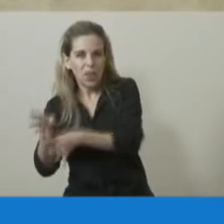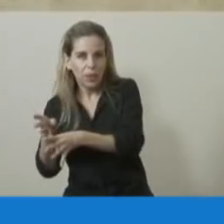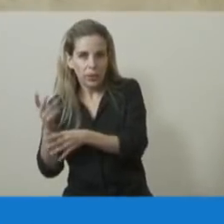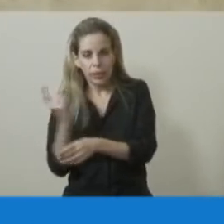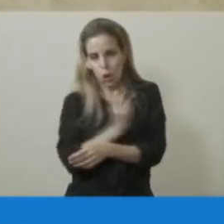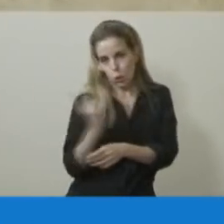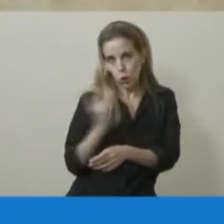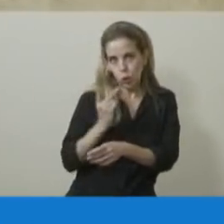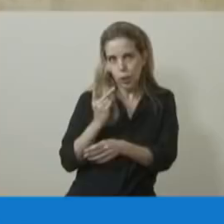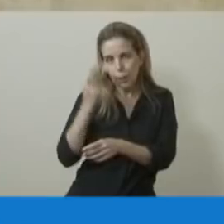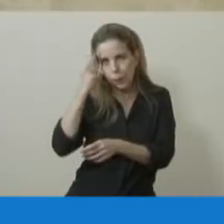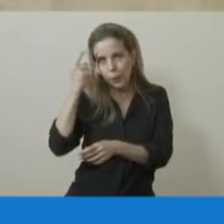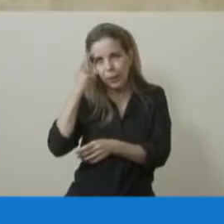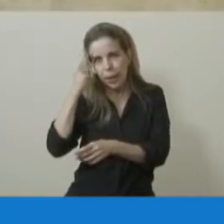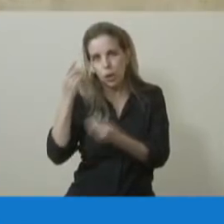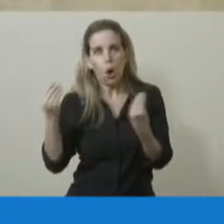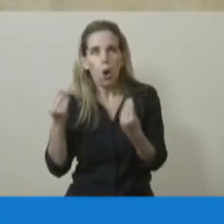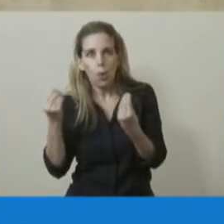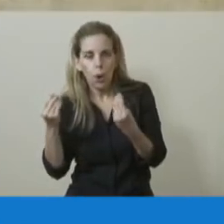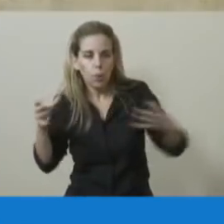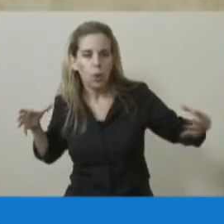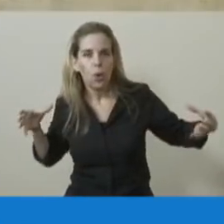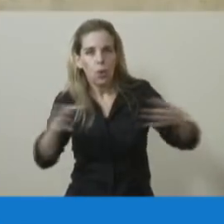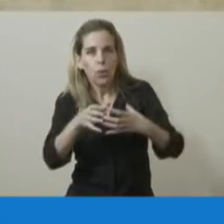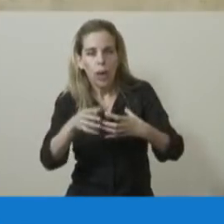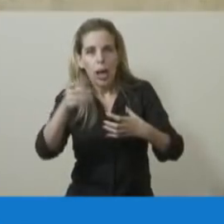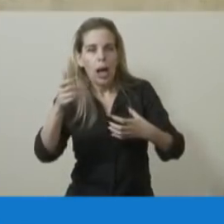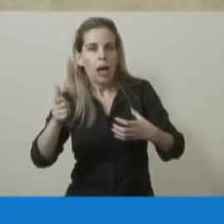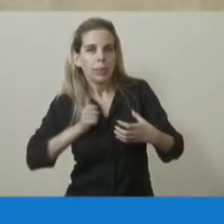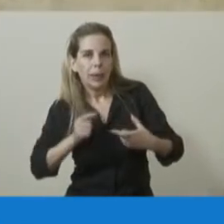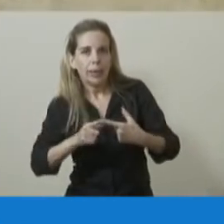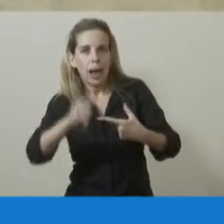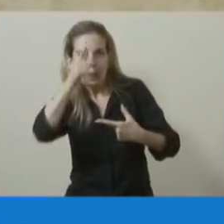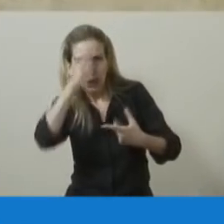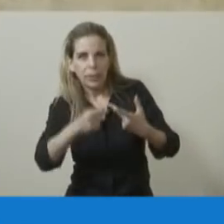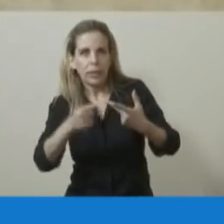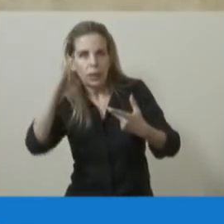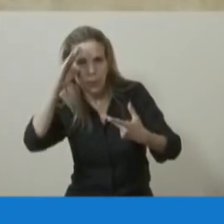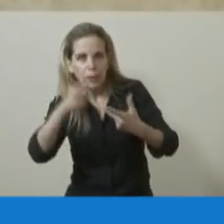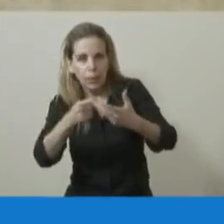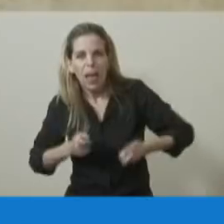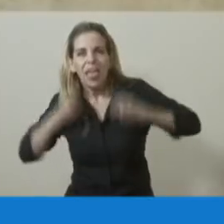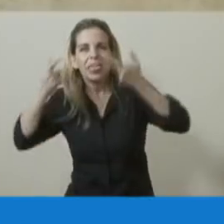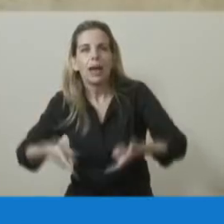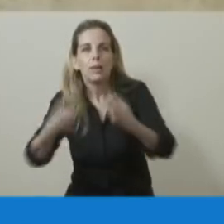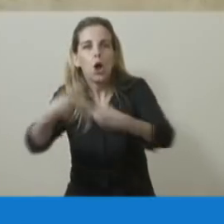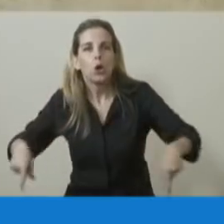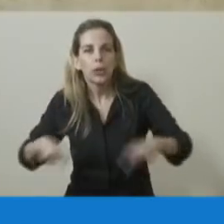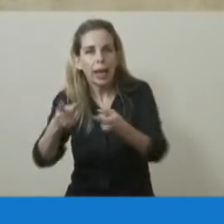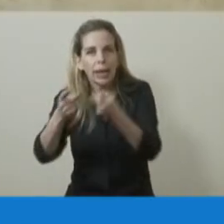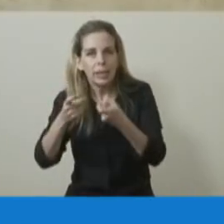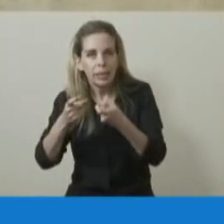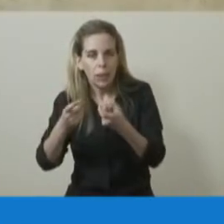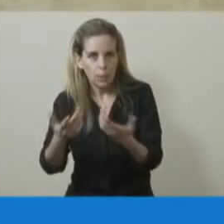manera a las Fuerzas Armadas la dotamos de lo que hace falta en los tiempos del presente para poder defender